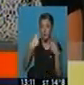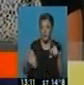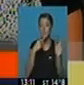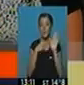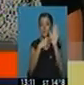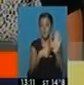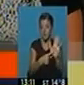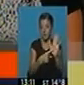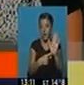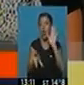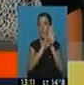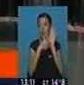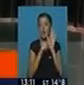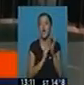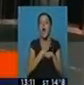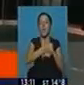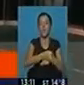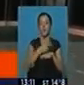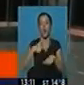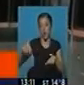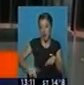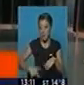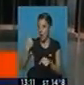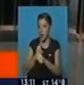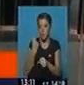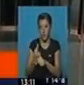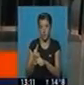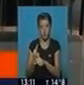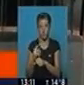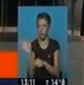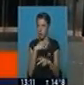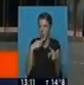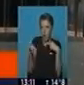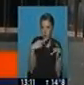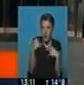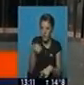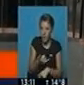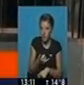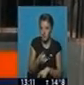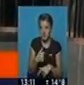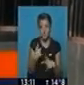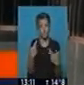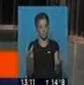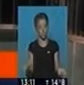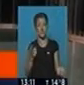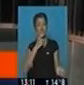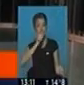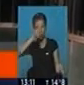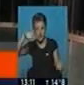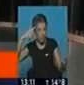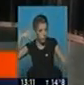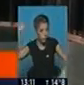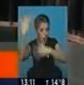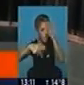prohibido portar armas en este bar, en este restaurante. Claro. Todo el mundo, hay armas por todos lados. Entonces yo creo que el estallido de violencia es más por un lado